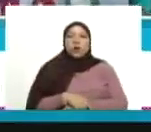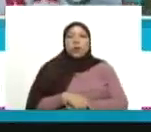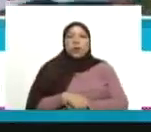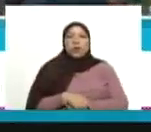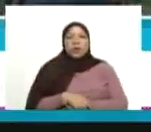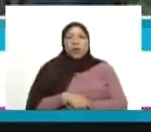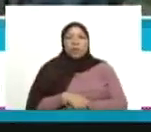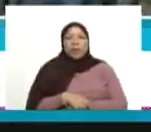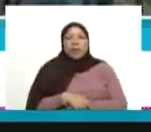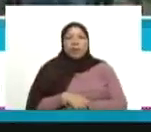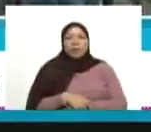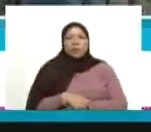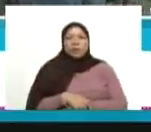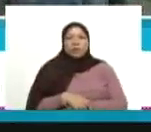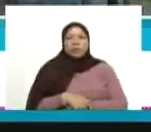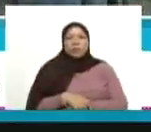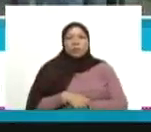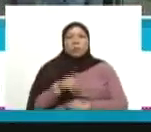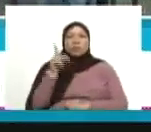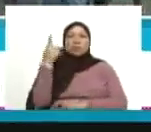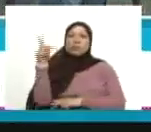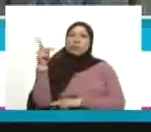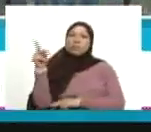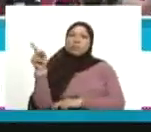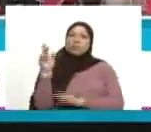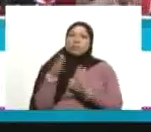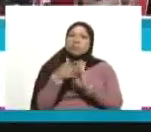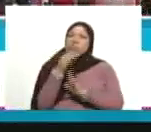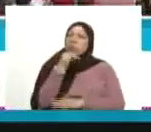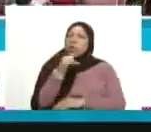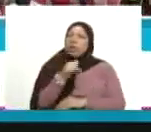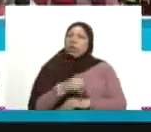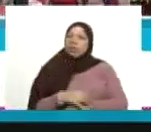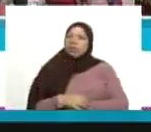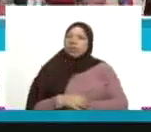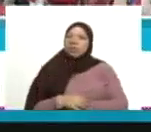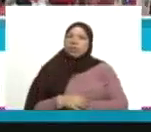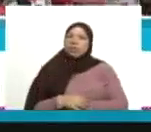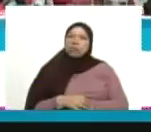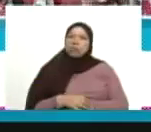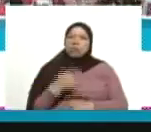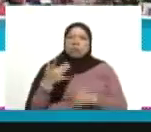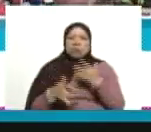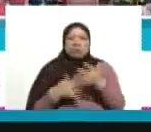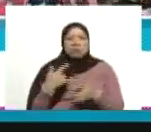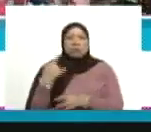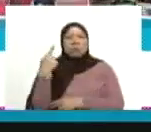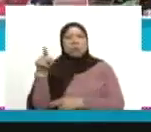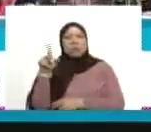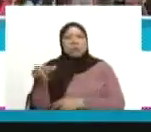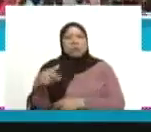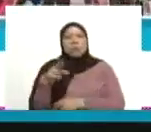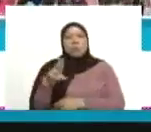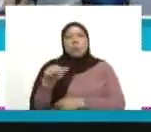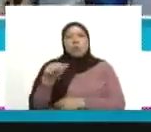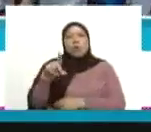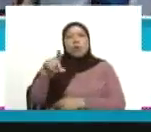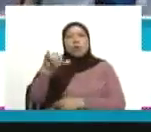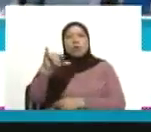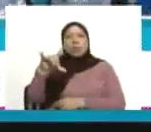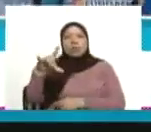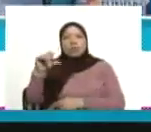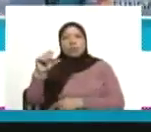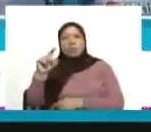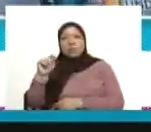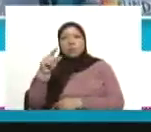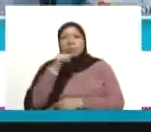Esta fue en otro lugar de Guasdualito, parroquia Araméndez. Y el otro lugar de Guasdualito fue en la parroquia Urdaneta, fíjate, en Guasdualito